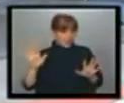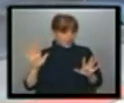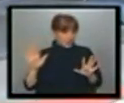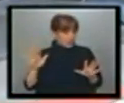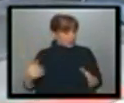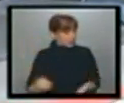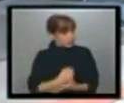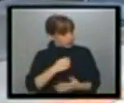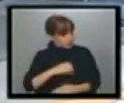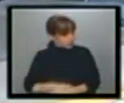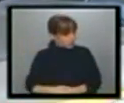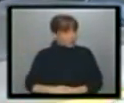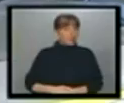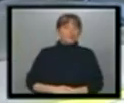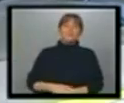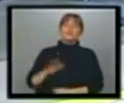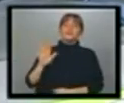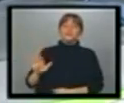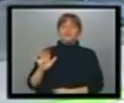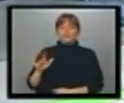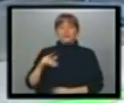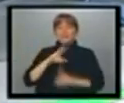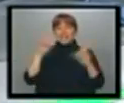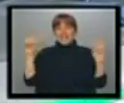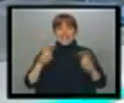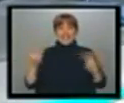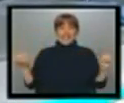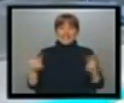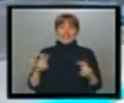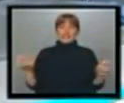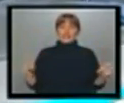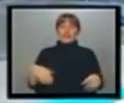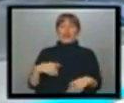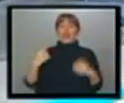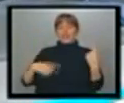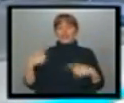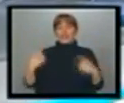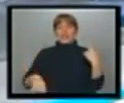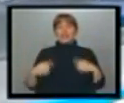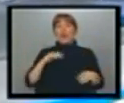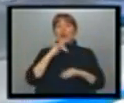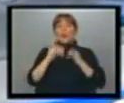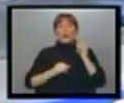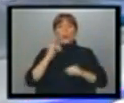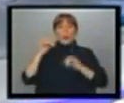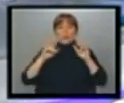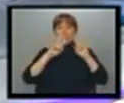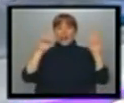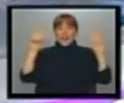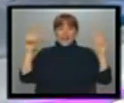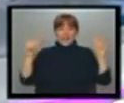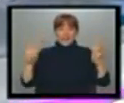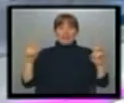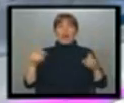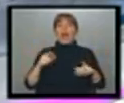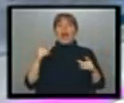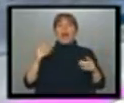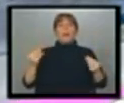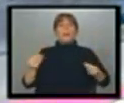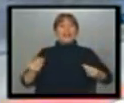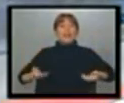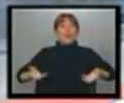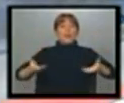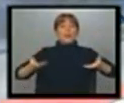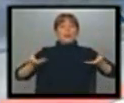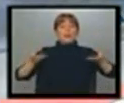arranquemos de temprano con esa cuestión. Mira, varios títulos hoy para repasar. El primero tiene que ver con la inflación, un número que llama la atención y está ahí